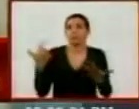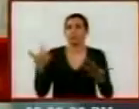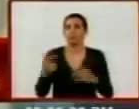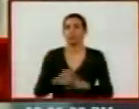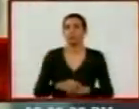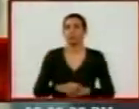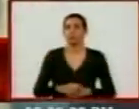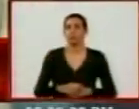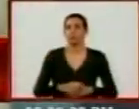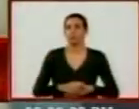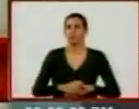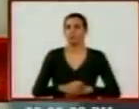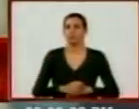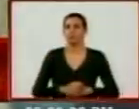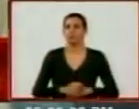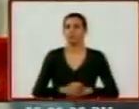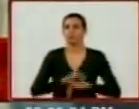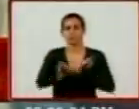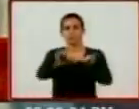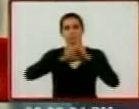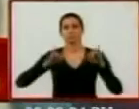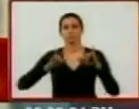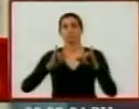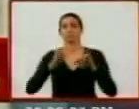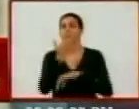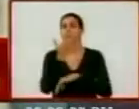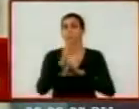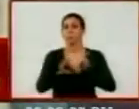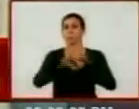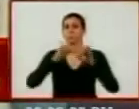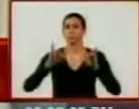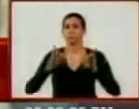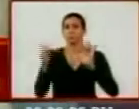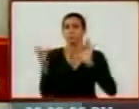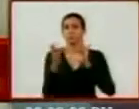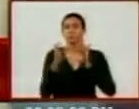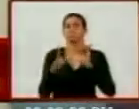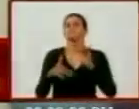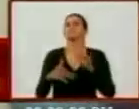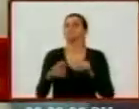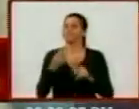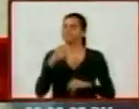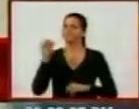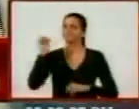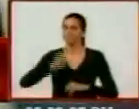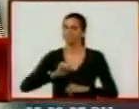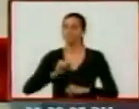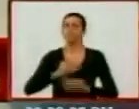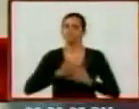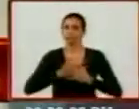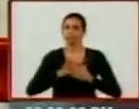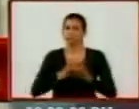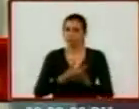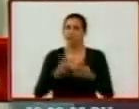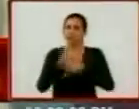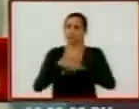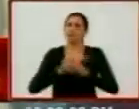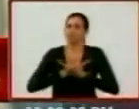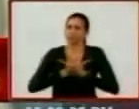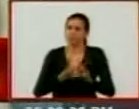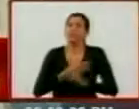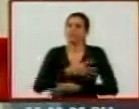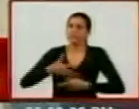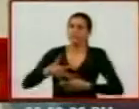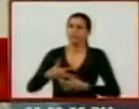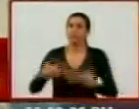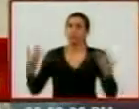este sentido Bueno terminamos vamos culminando este pase reafirmando la voluntad del gobierno bolivariano en